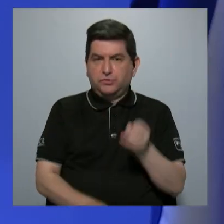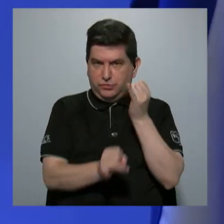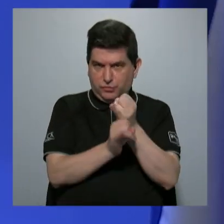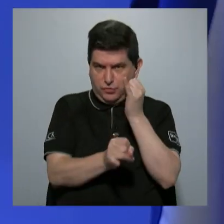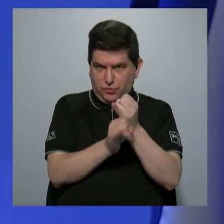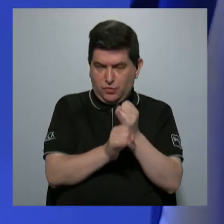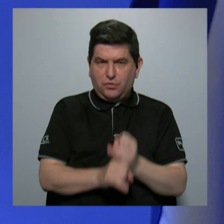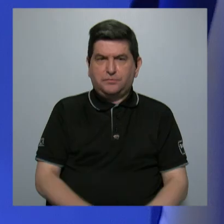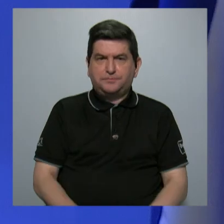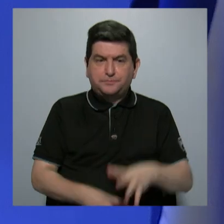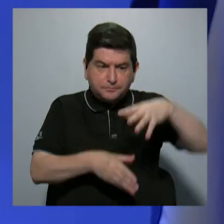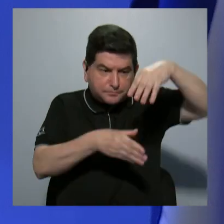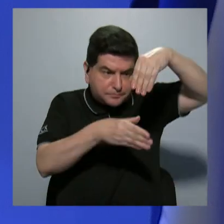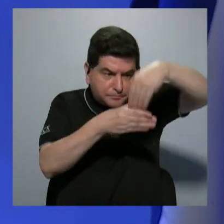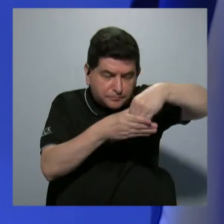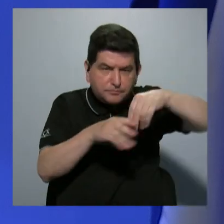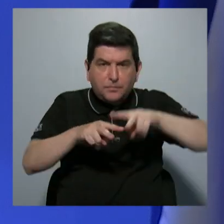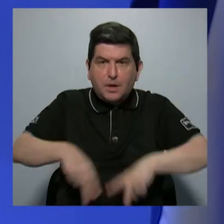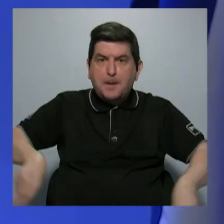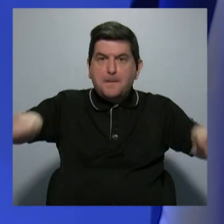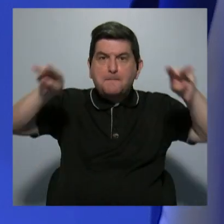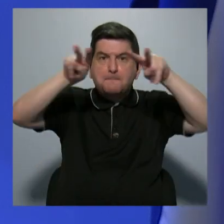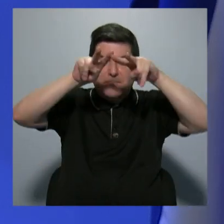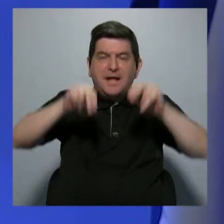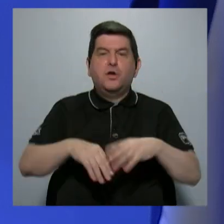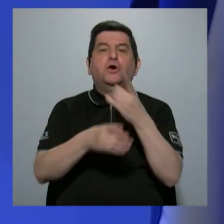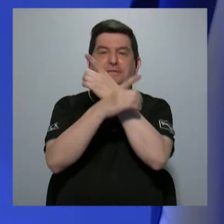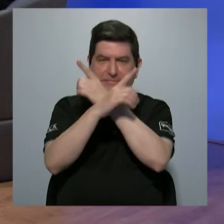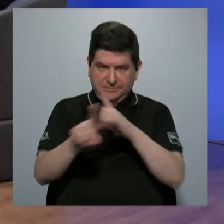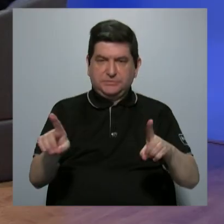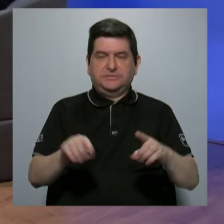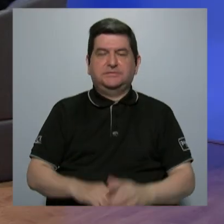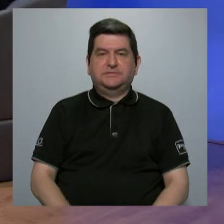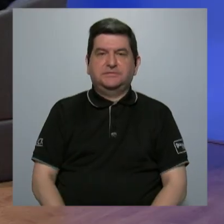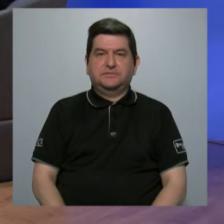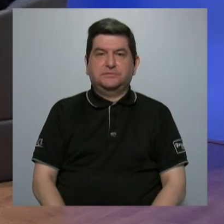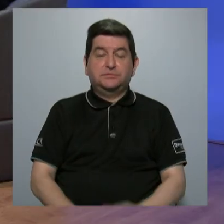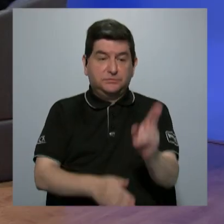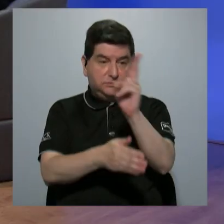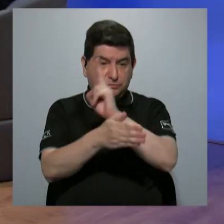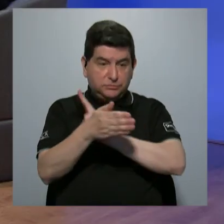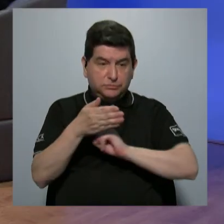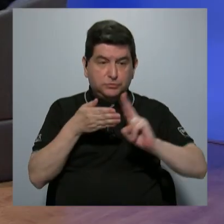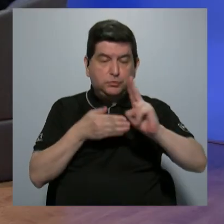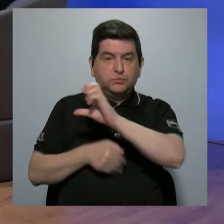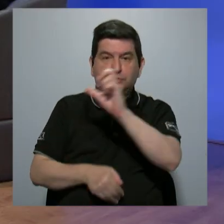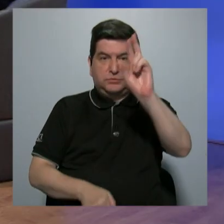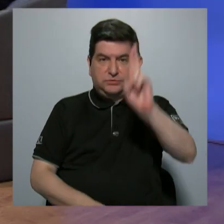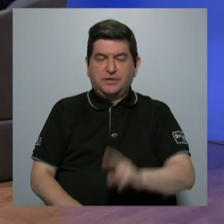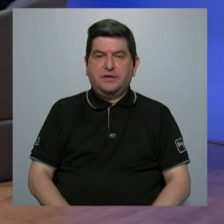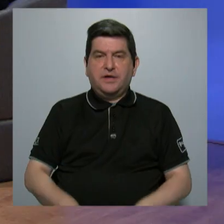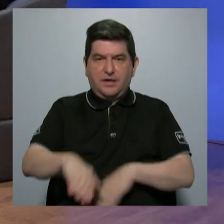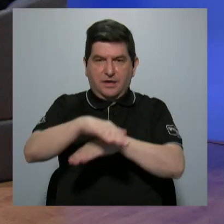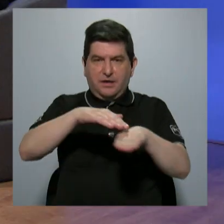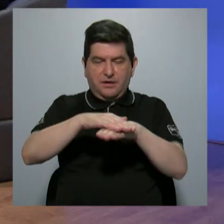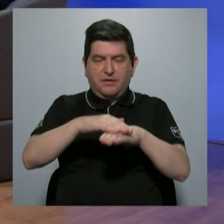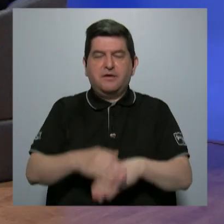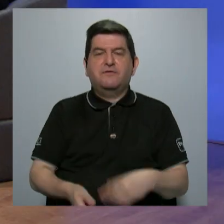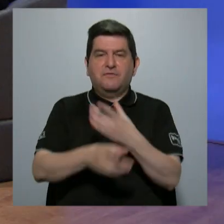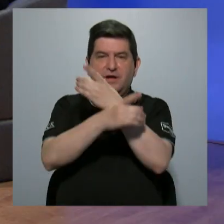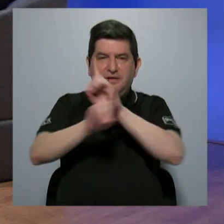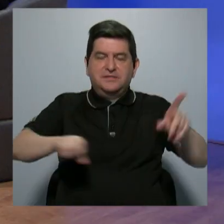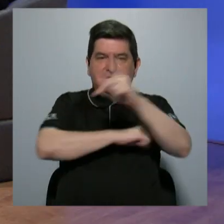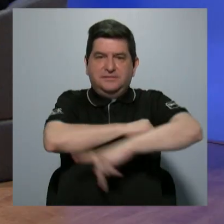está constituida en valores que son esencialmente democráticos y que la Universidad de Costa Rica, como pilar de la democracia de